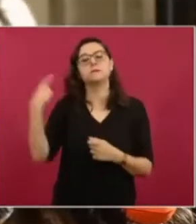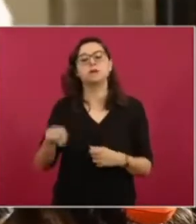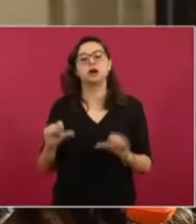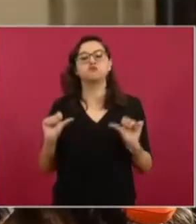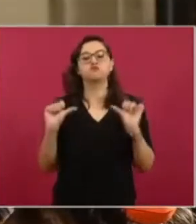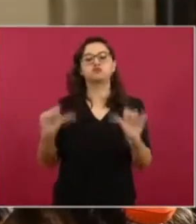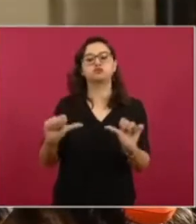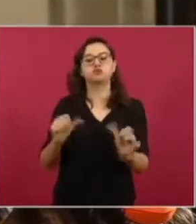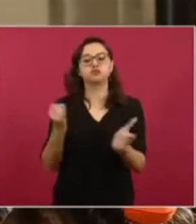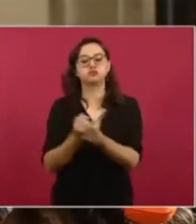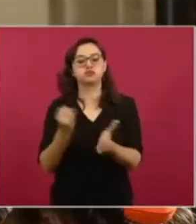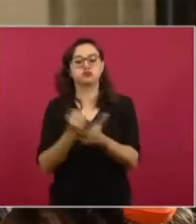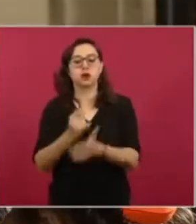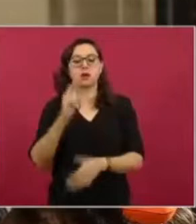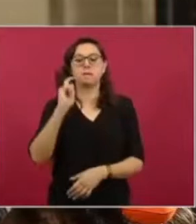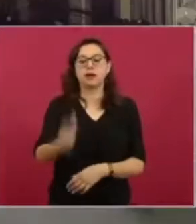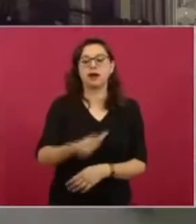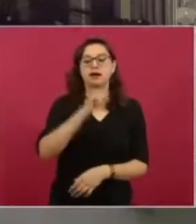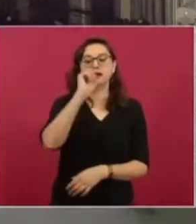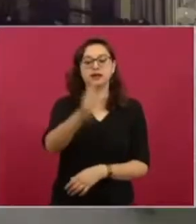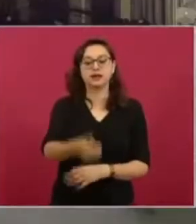y Belice.